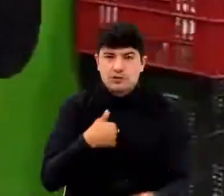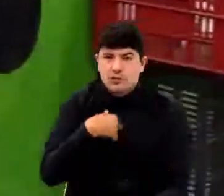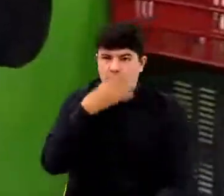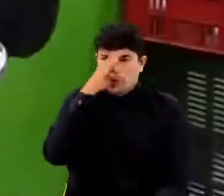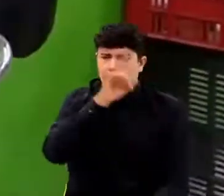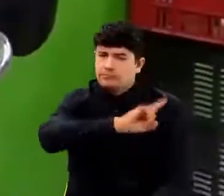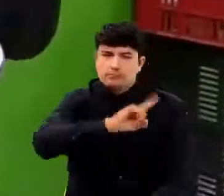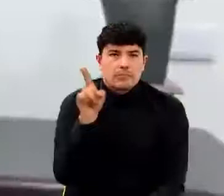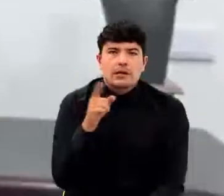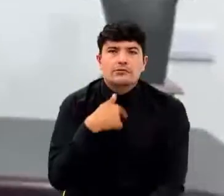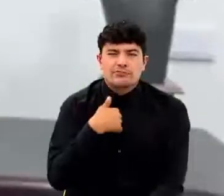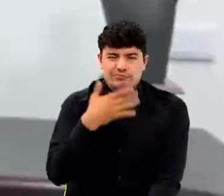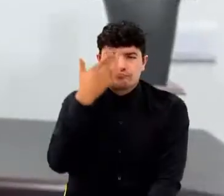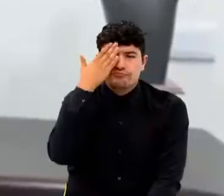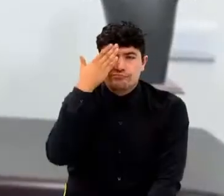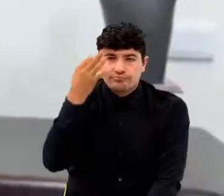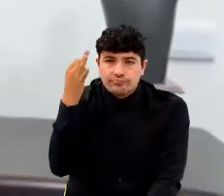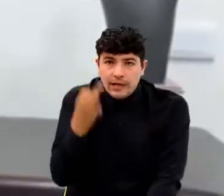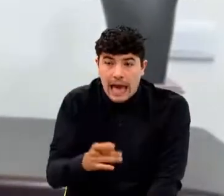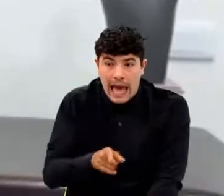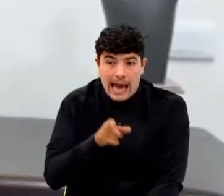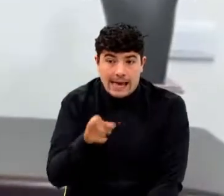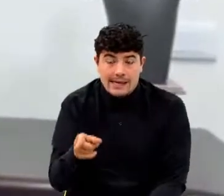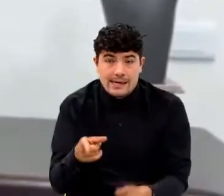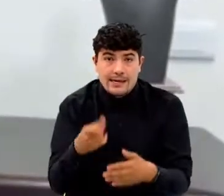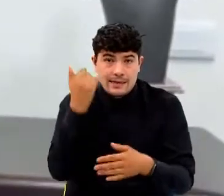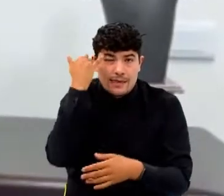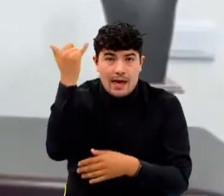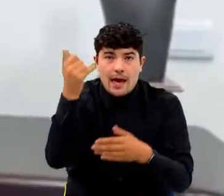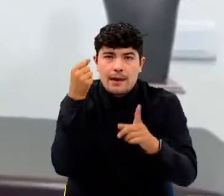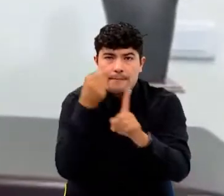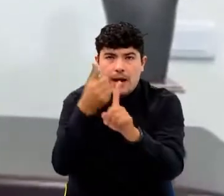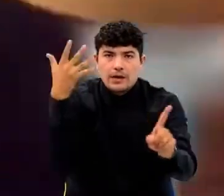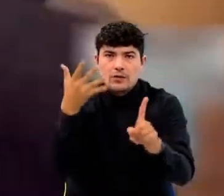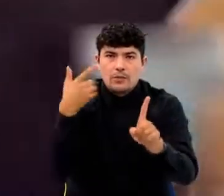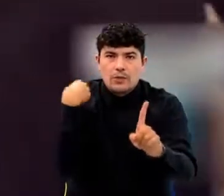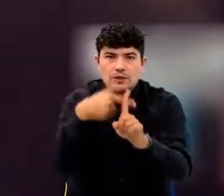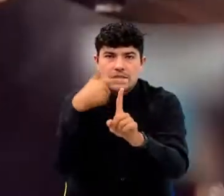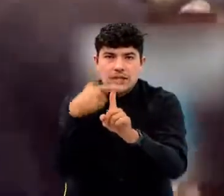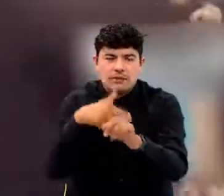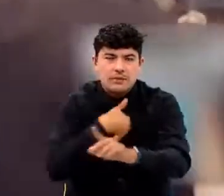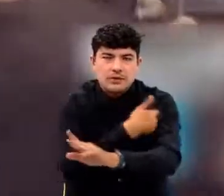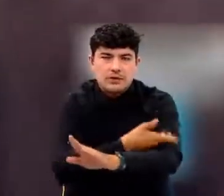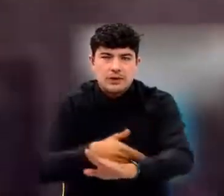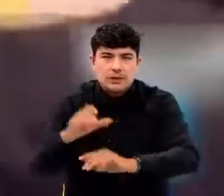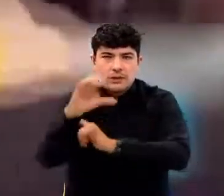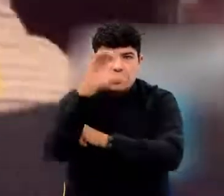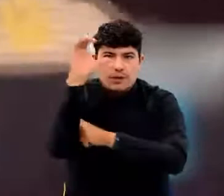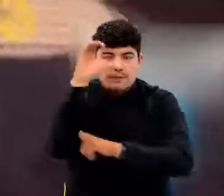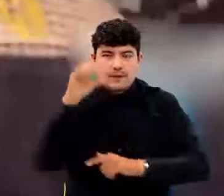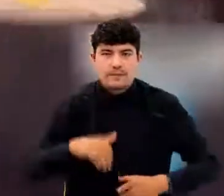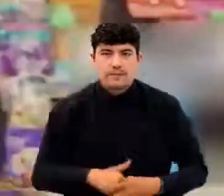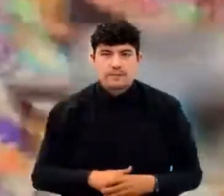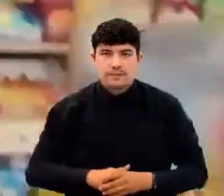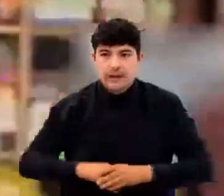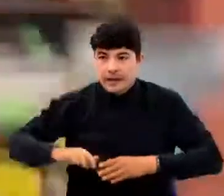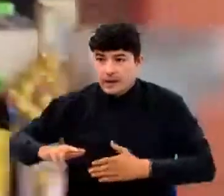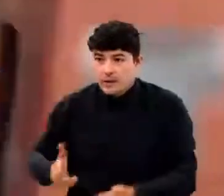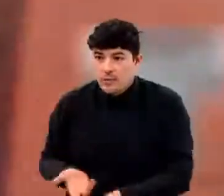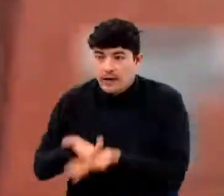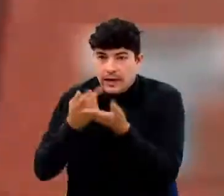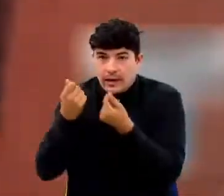a impactar en positivo en millones de seres humanos de un lado y otro de la frontera. Y es que en medio de la reactivación